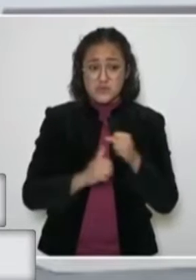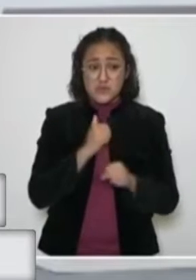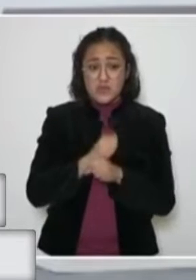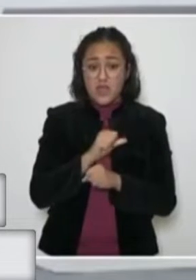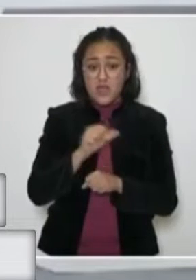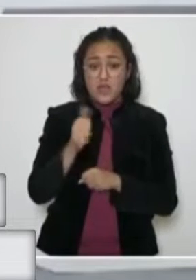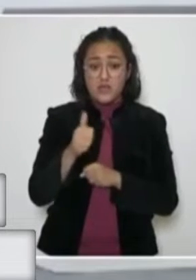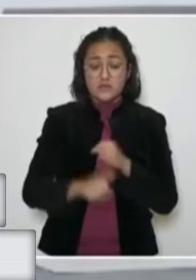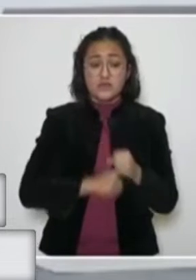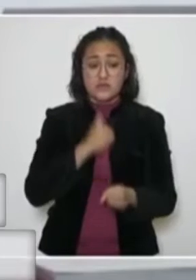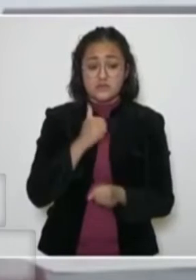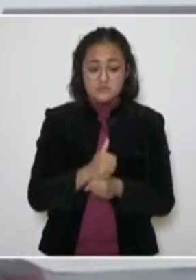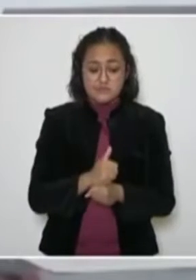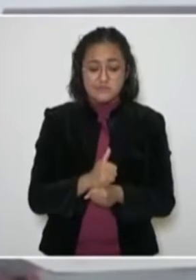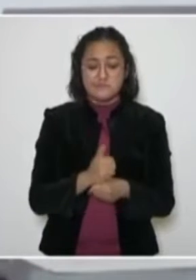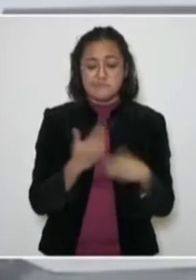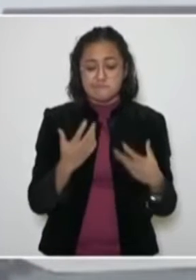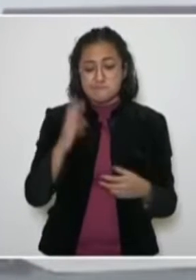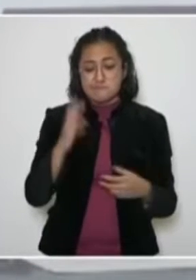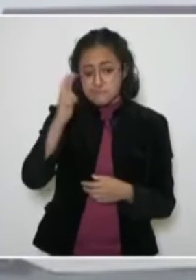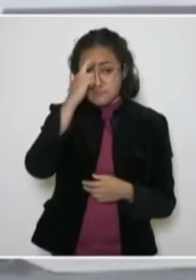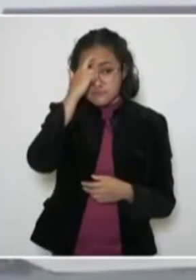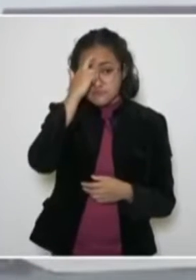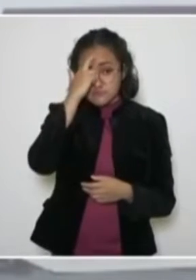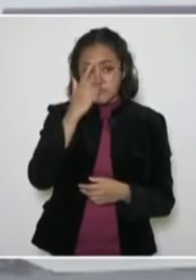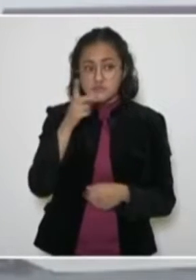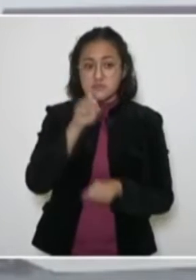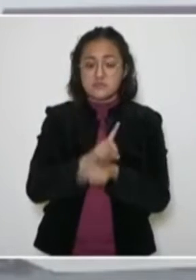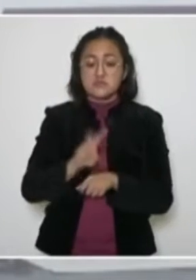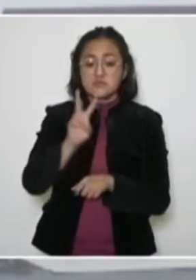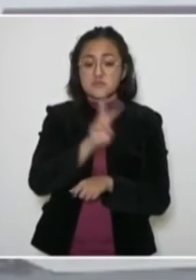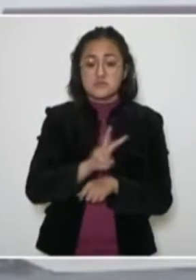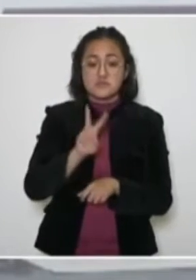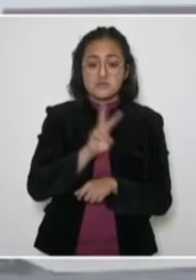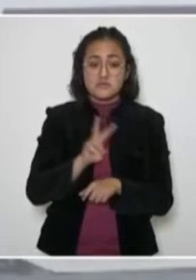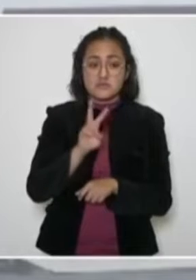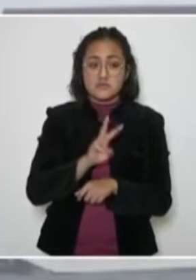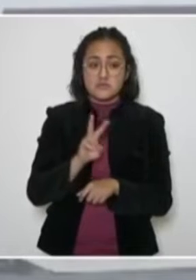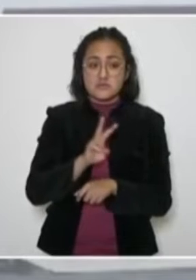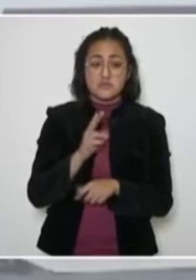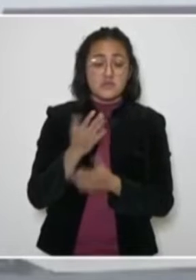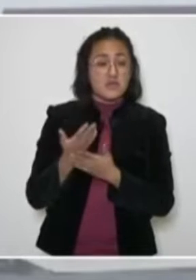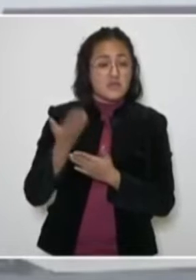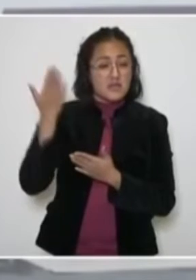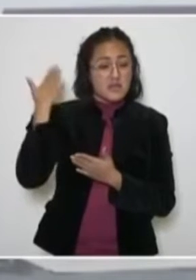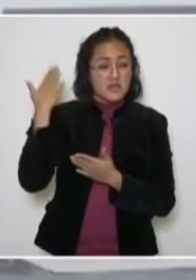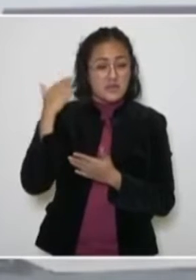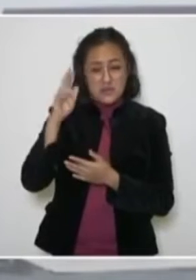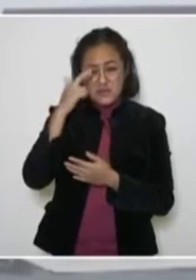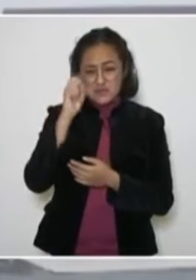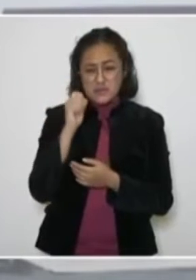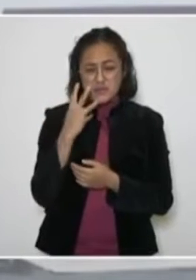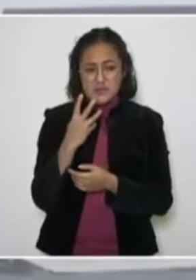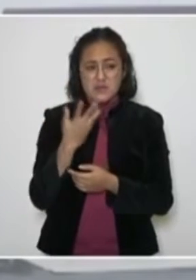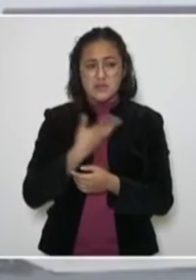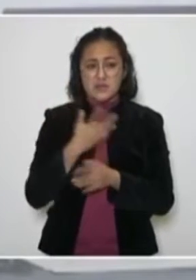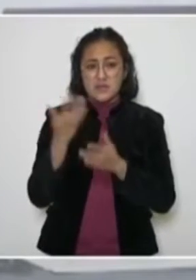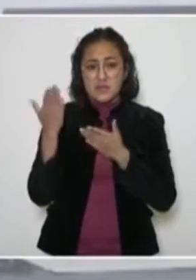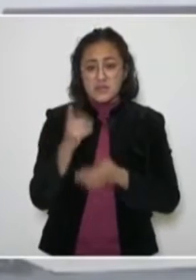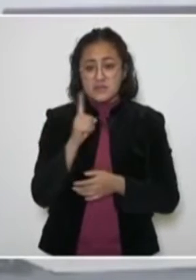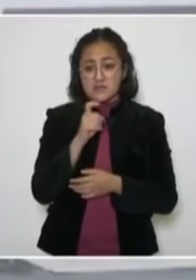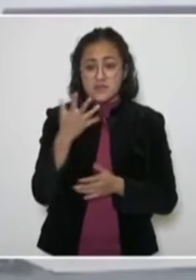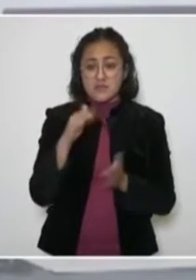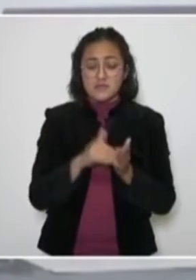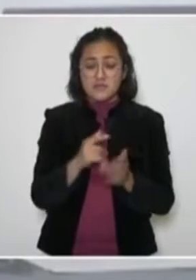11 años, 11 meses. Recordar que el día viernes de la semana inmediata anterior, el lunes 24, recibimos 110